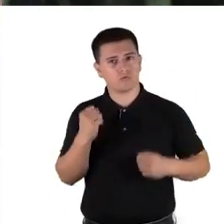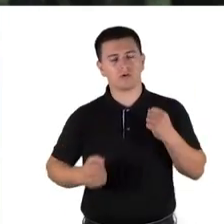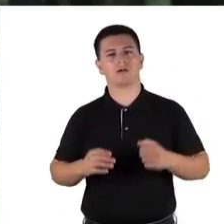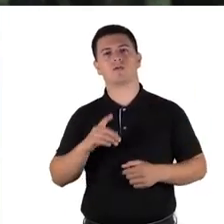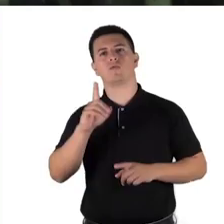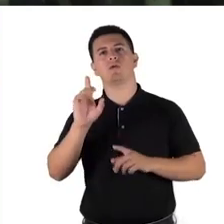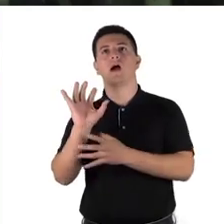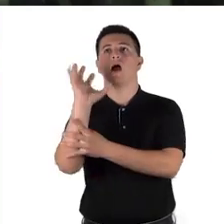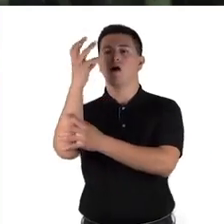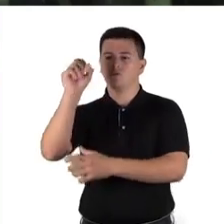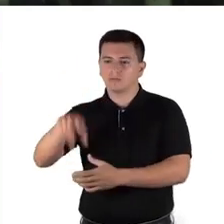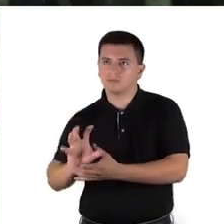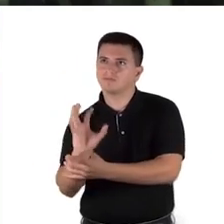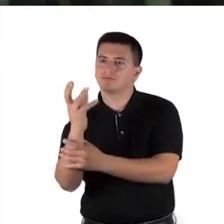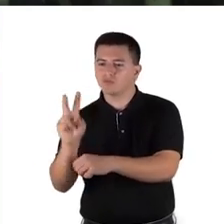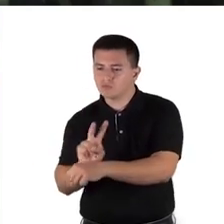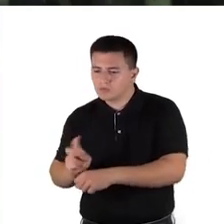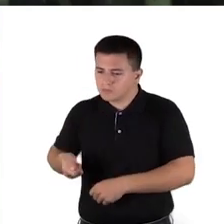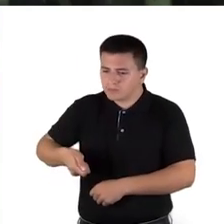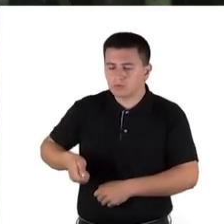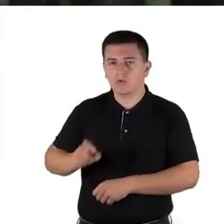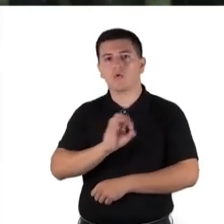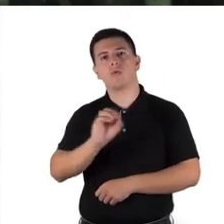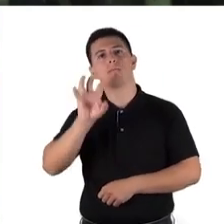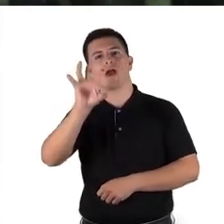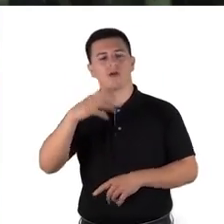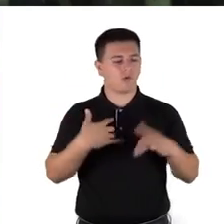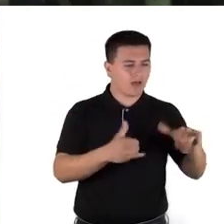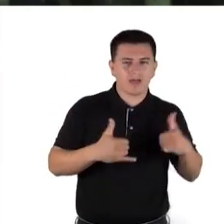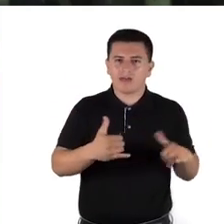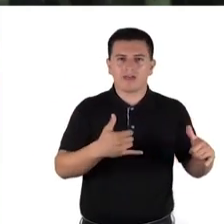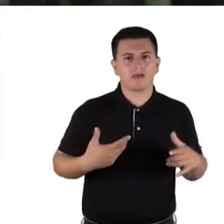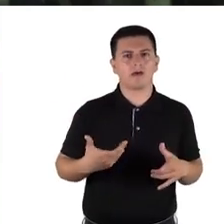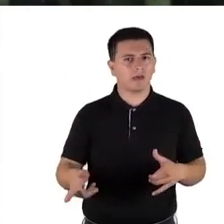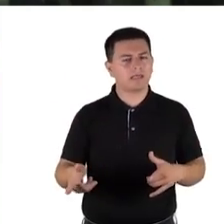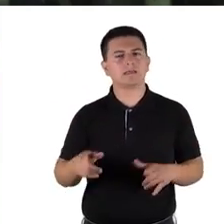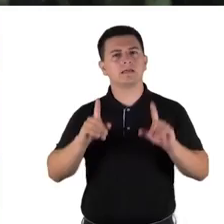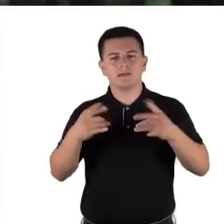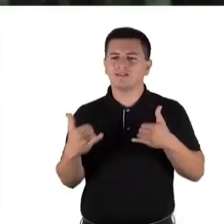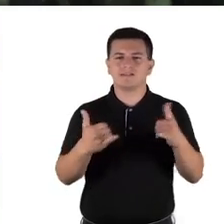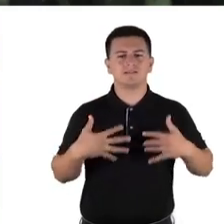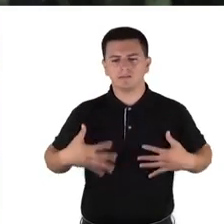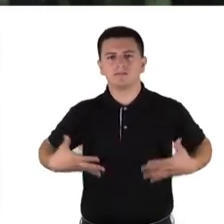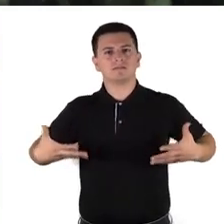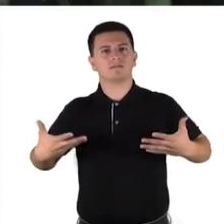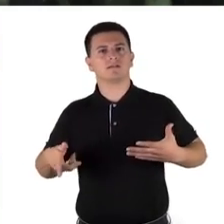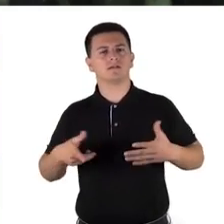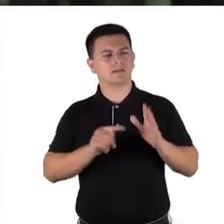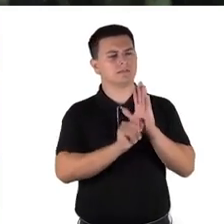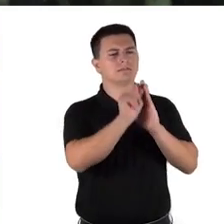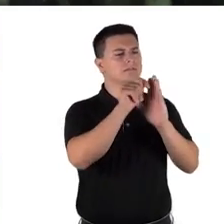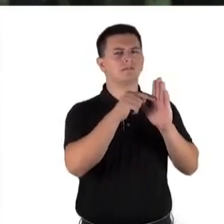Trepar, salir a correr, escalar un árbol. Perseguirle al perrito, a lo que tengamos en la casa, ¿verdad? Como esas